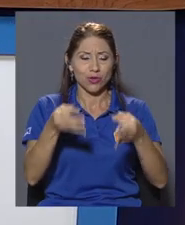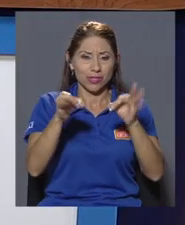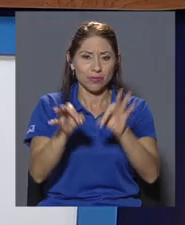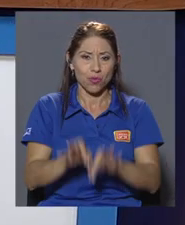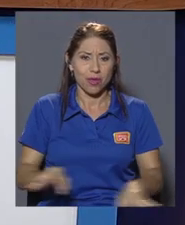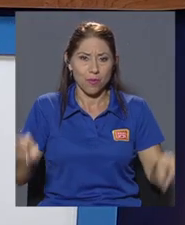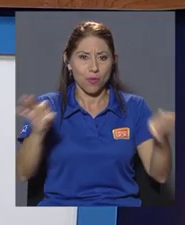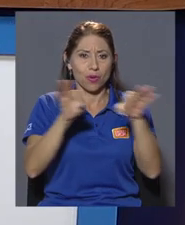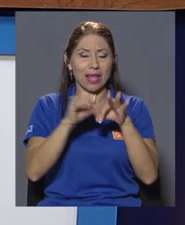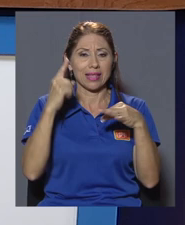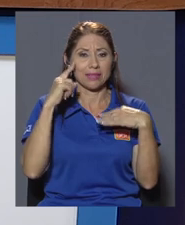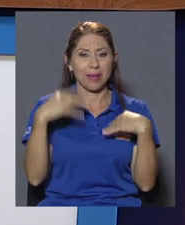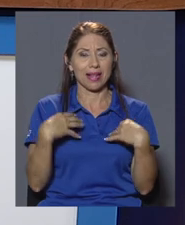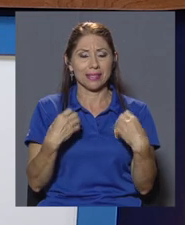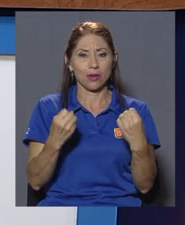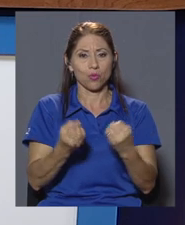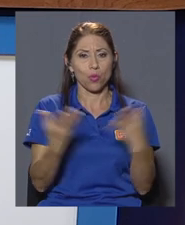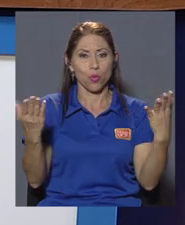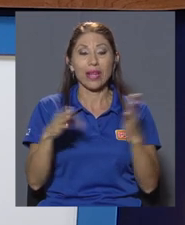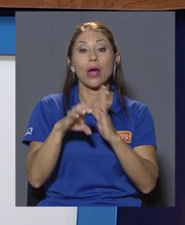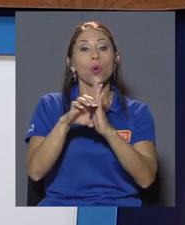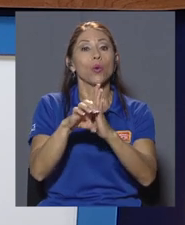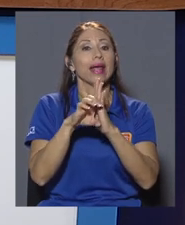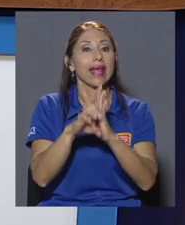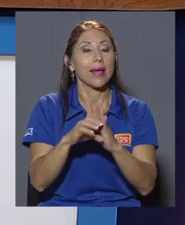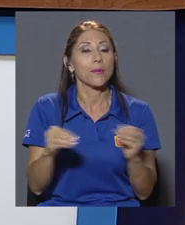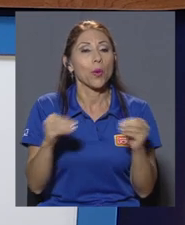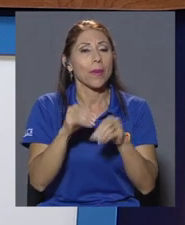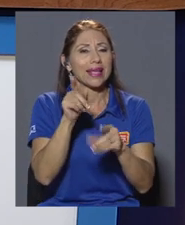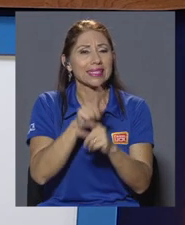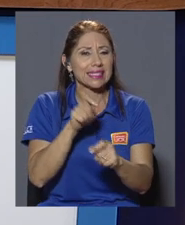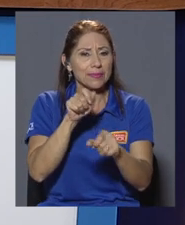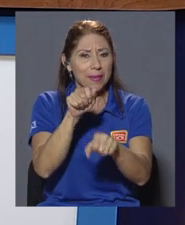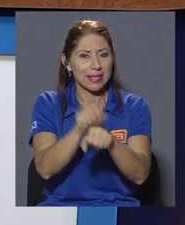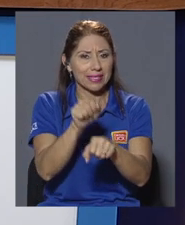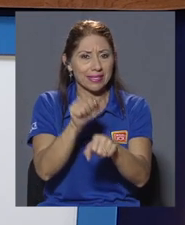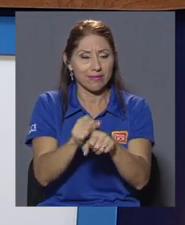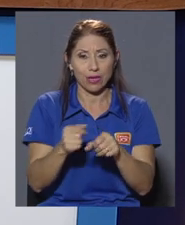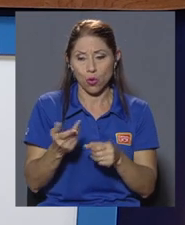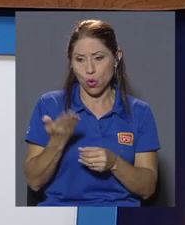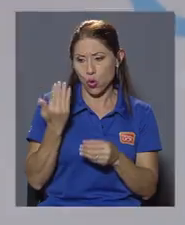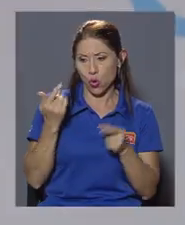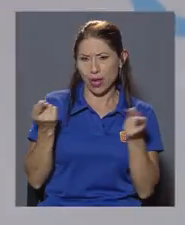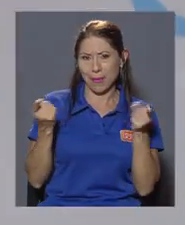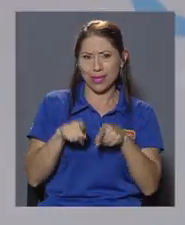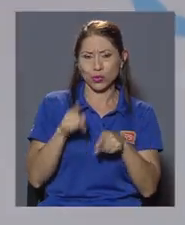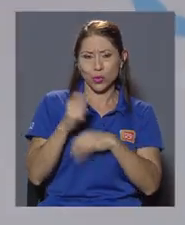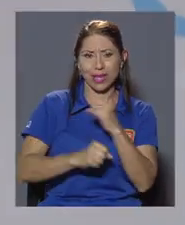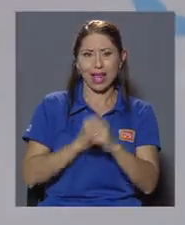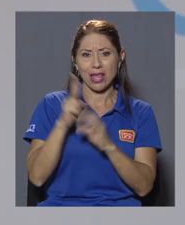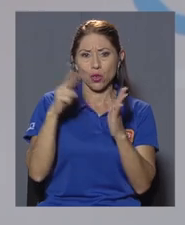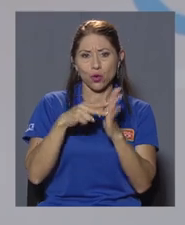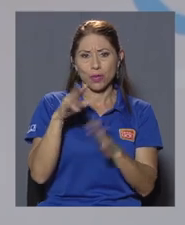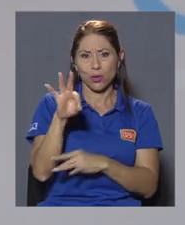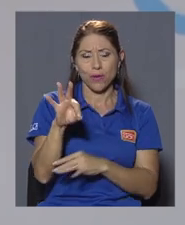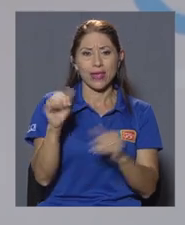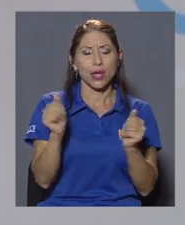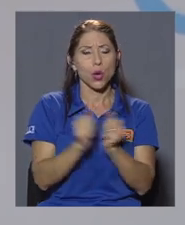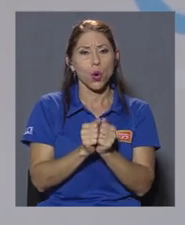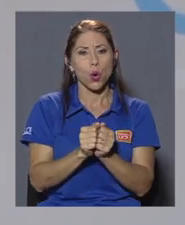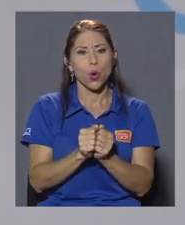importantes para la salud pública un ejemplo todavía más concreto es lo que pasó en el 2009